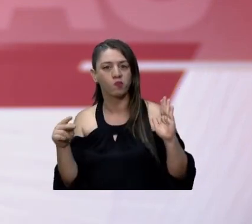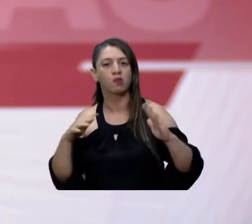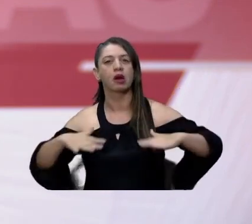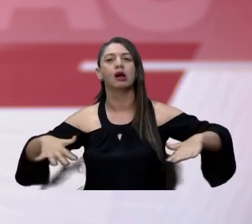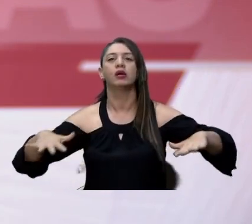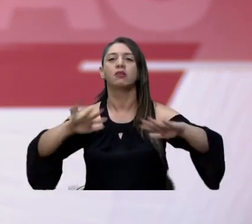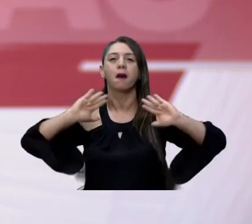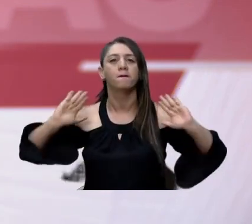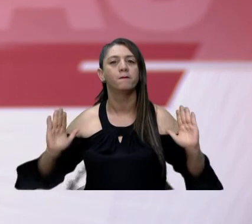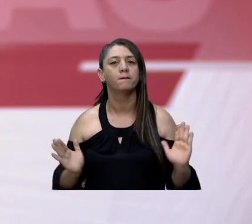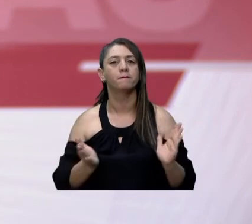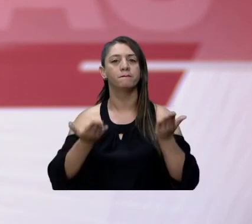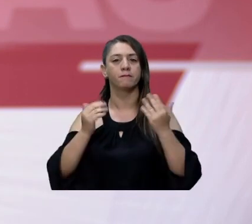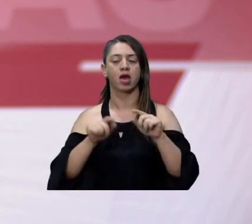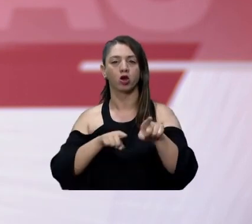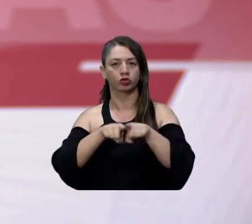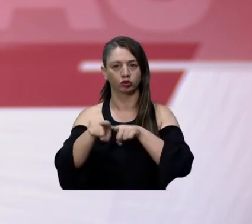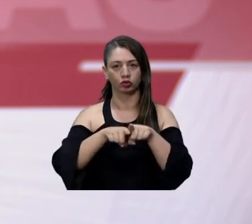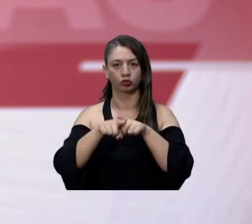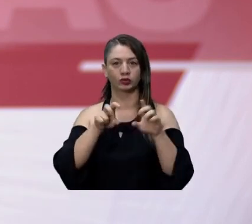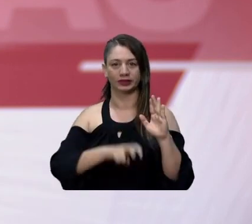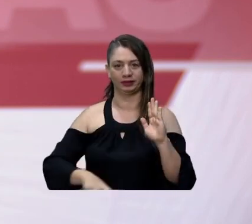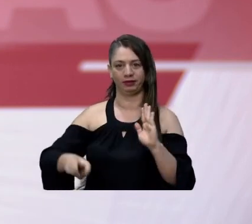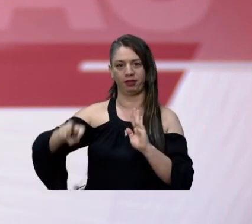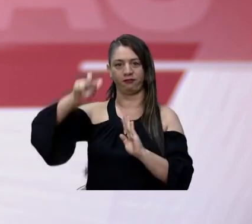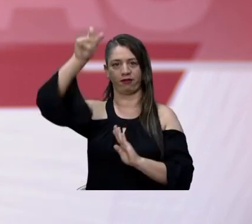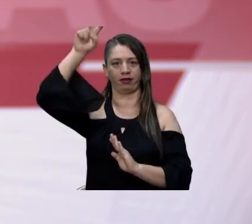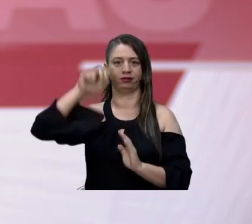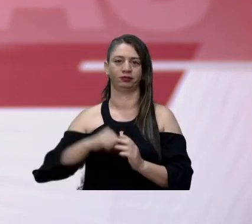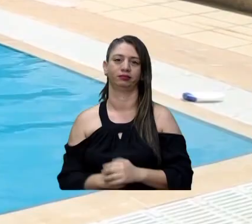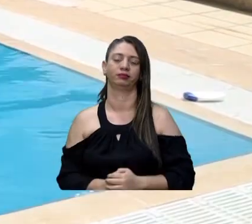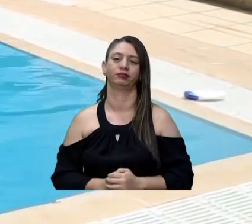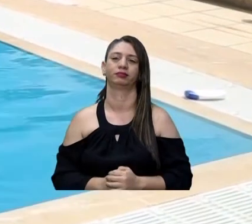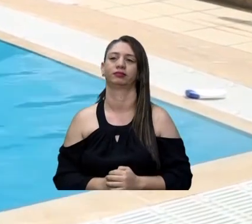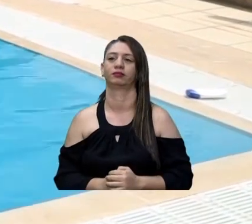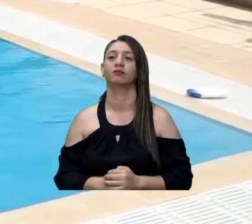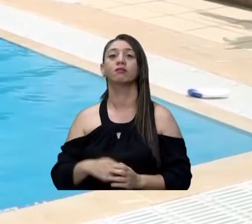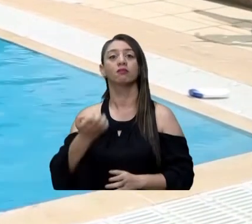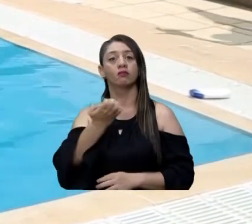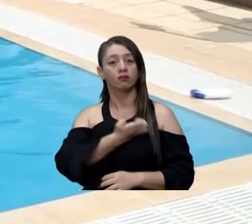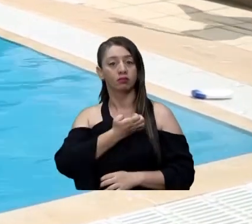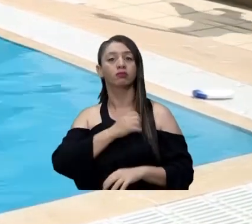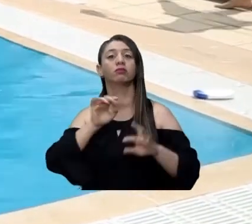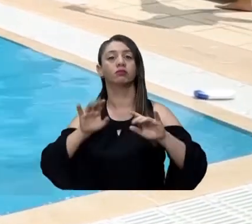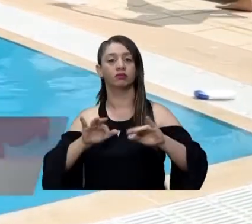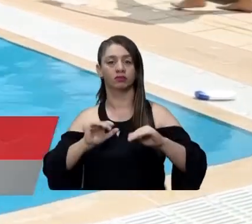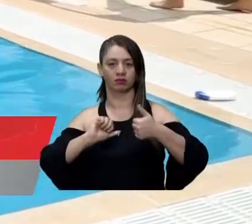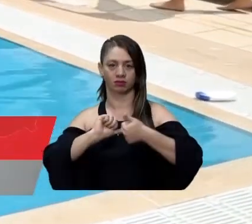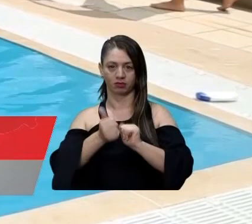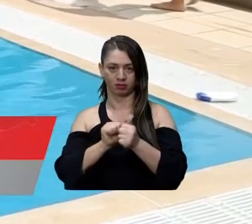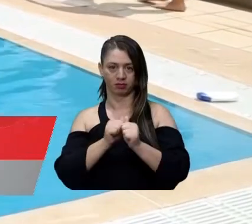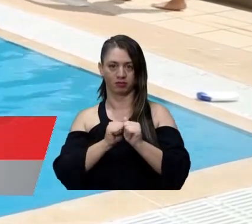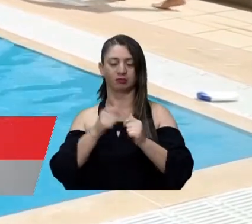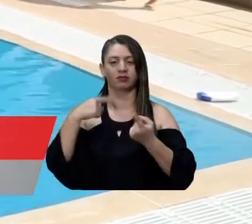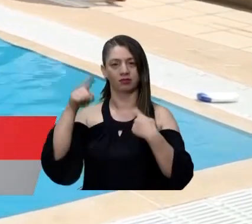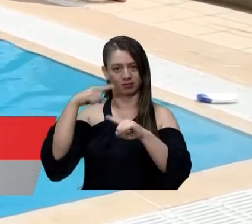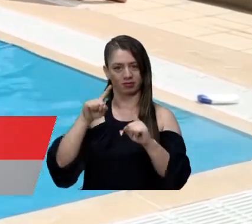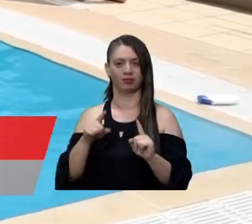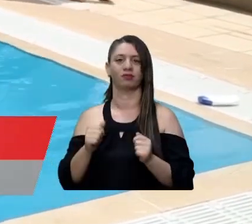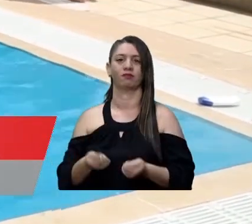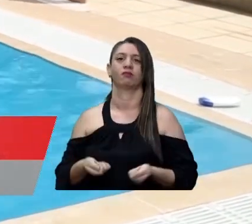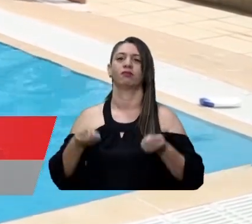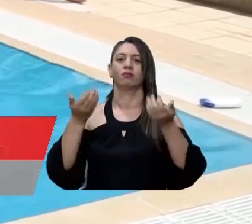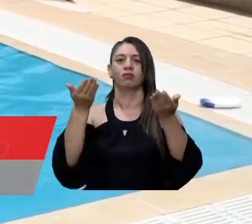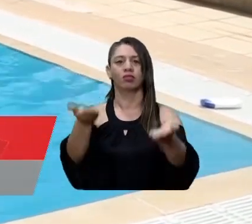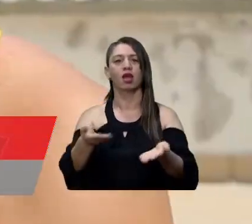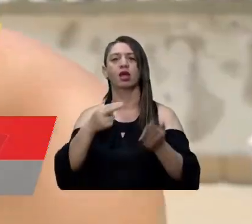escenarios para mejorar nuestro rendimiento, nuestro nivel en el Valle del Cauca. La Alcaldía y la Secretaría de Deporte y Recreación de Cali hizo entrega